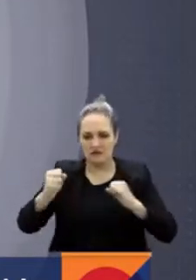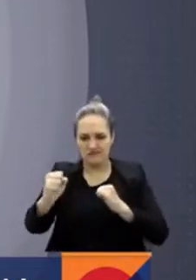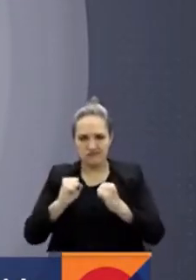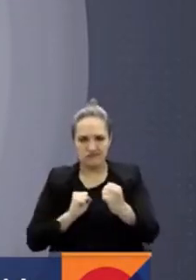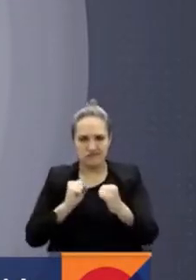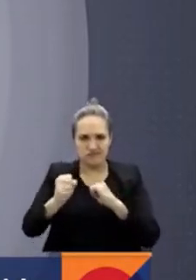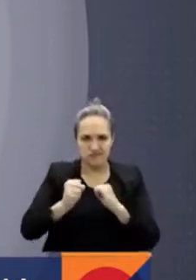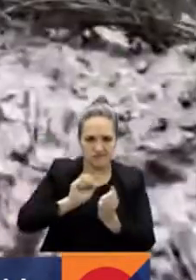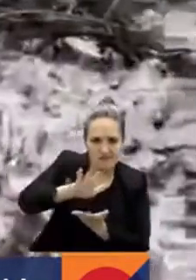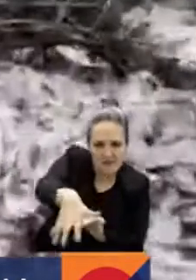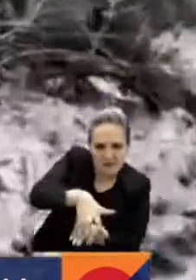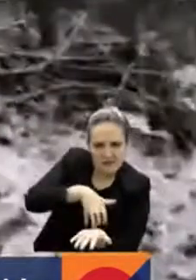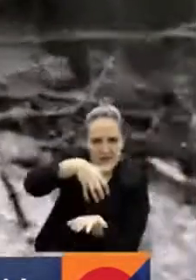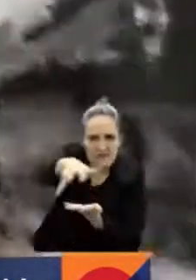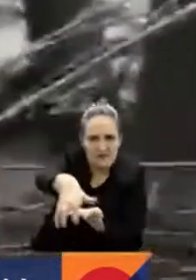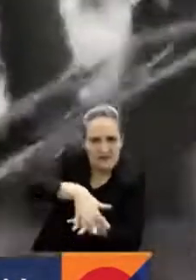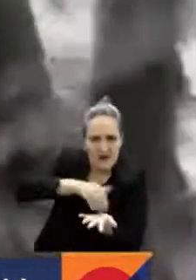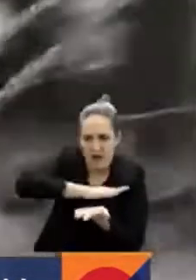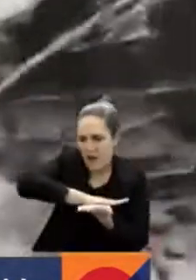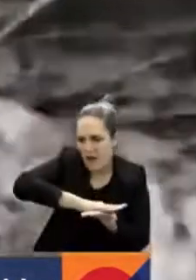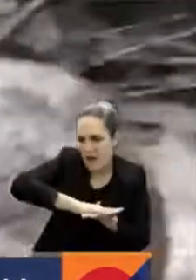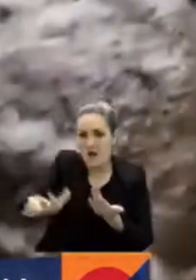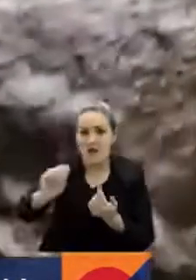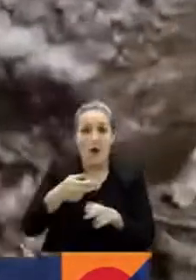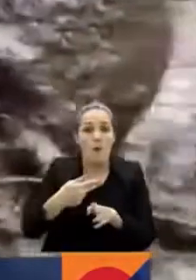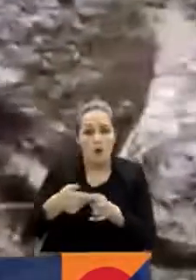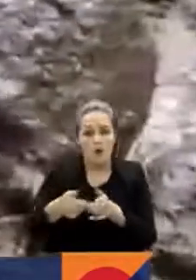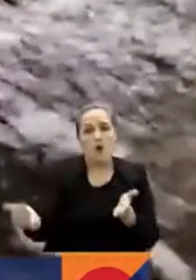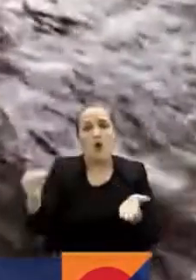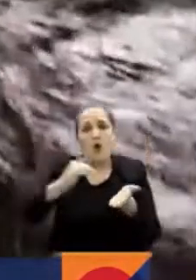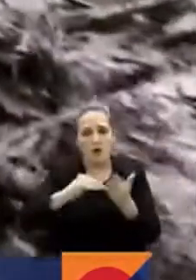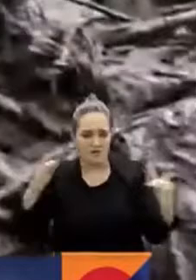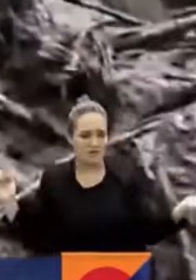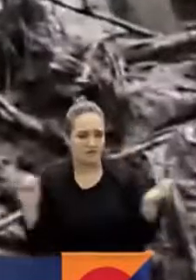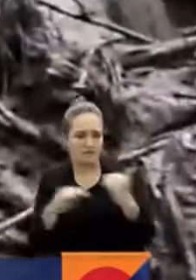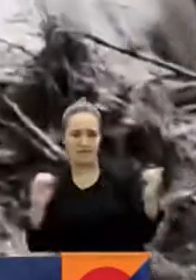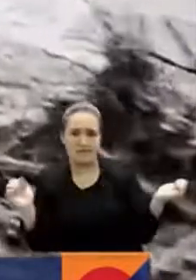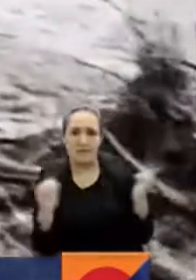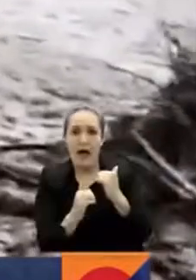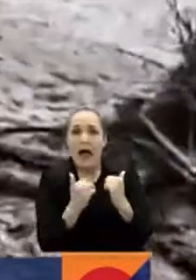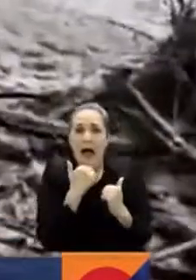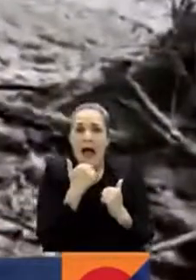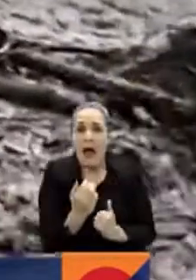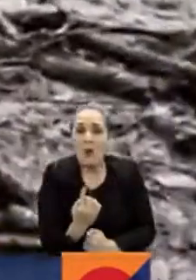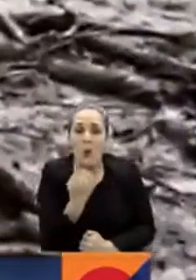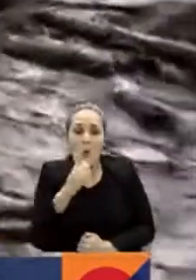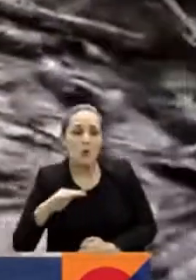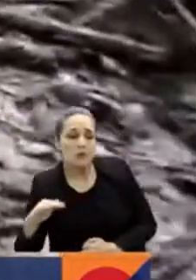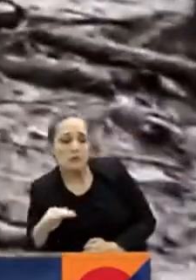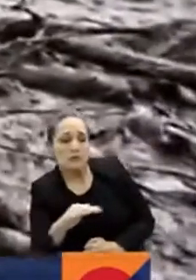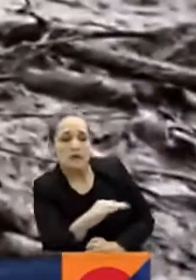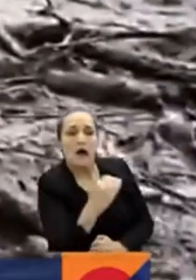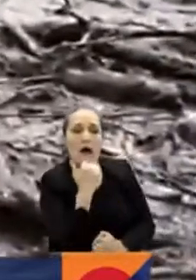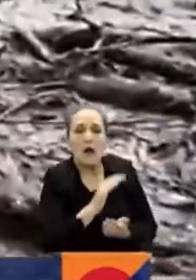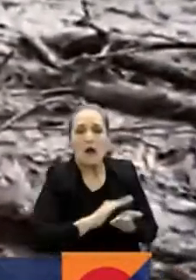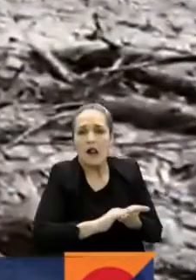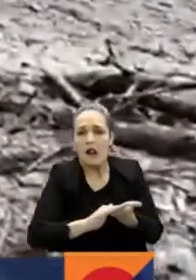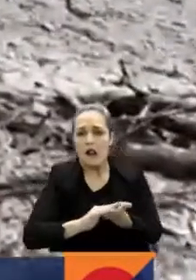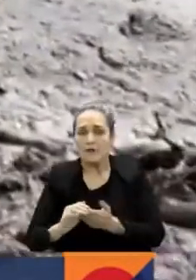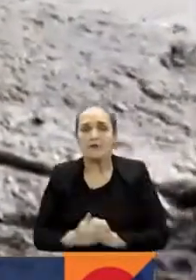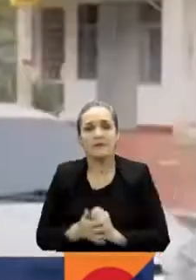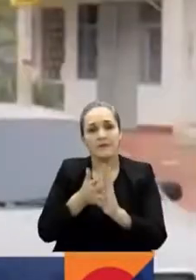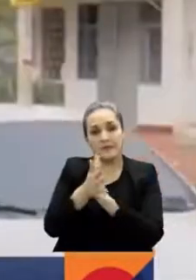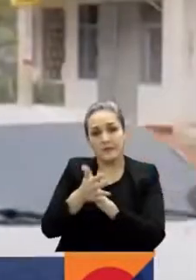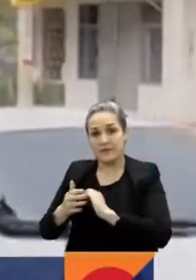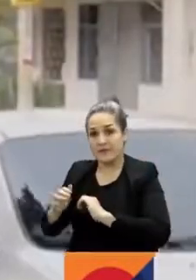y se espera que en las próximas horas esté habilitado nuevamente el paso, así sea, para un solo carril. Radio Nacional